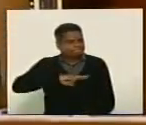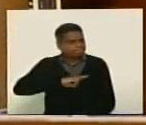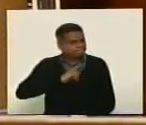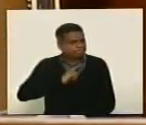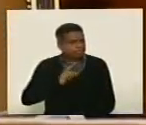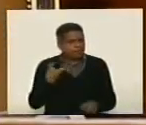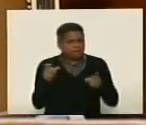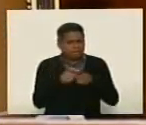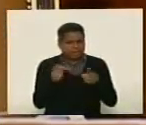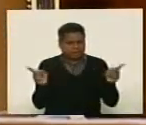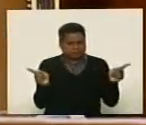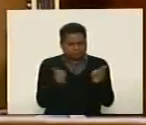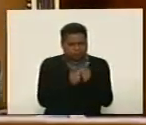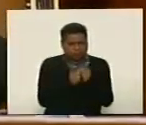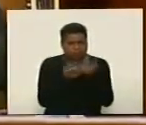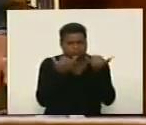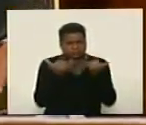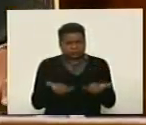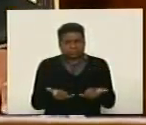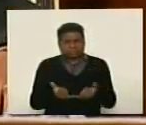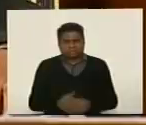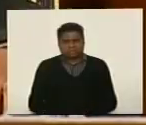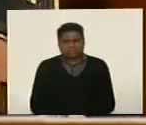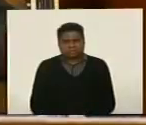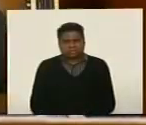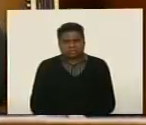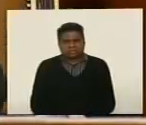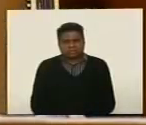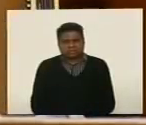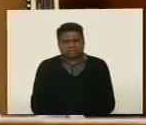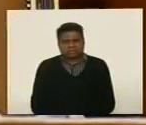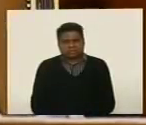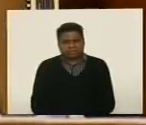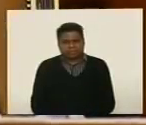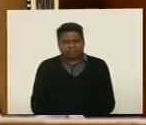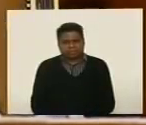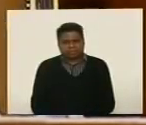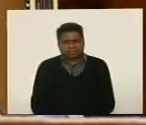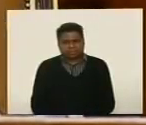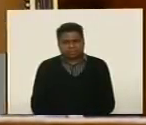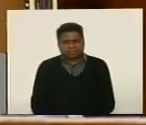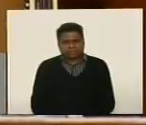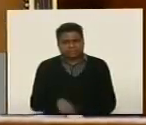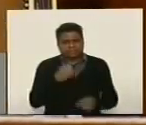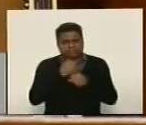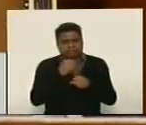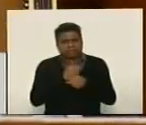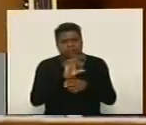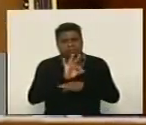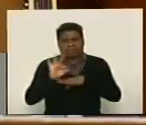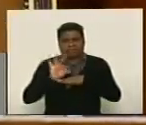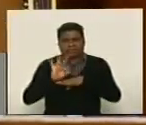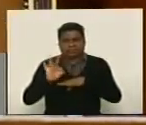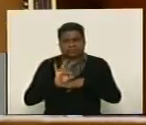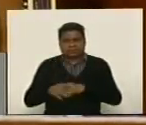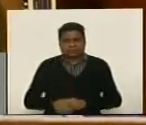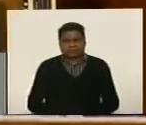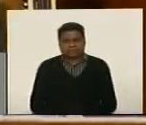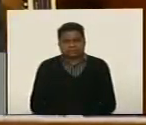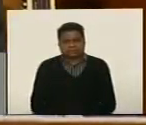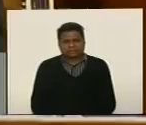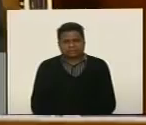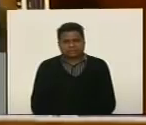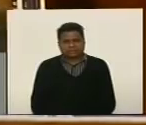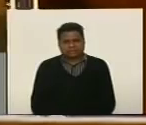breves palabras para que más o menos nos explique cómo es el sentido y el funcionamiento de esta comisión de enlace.